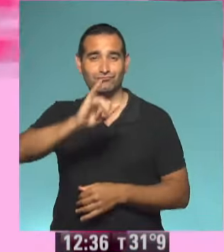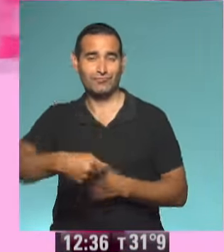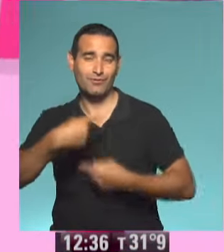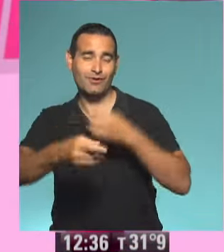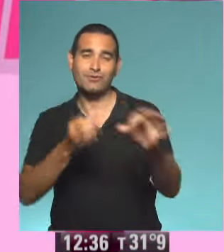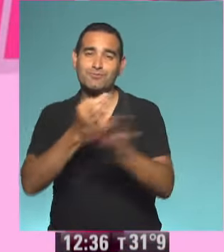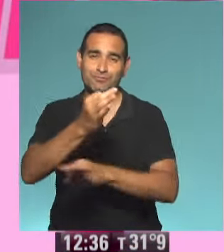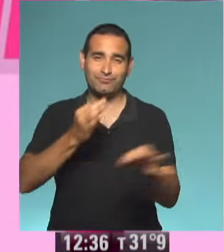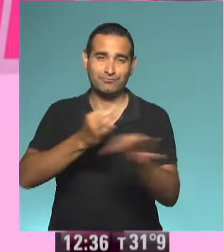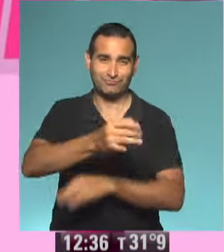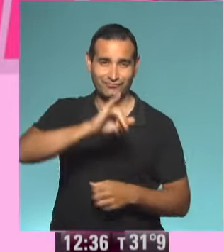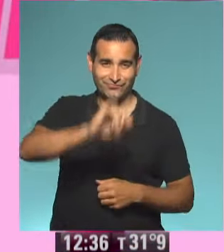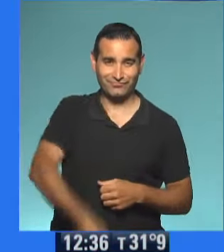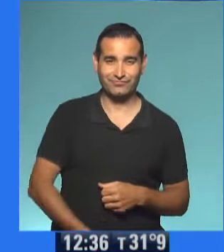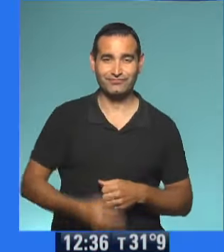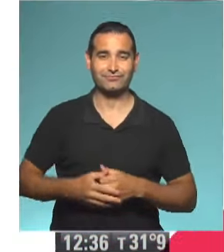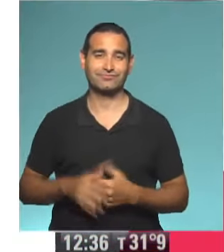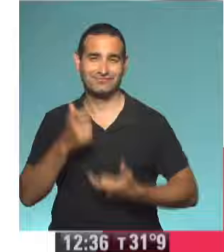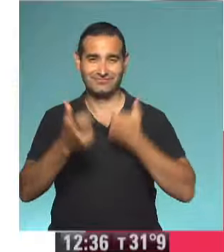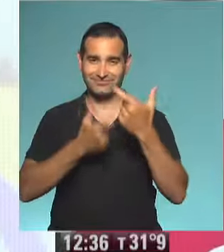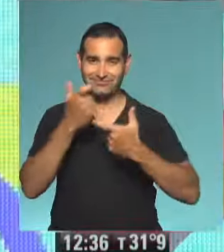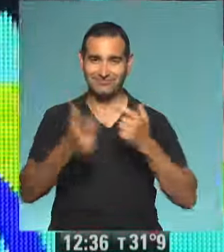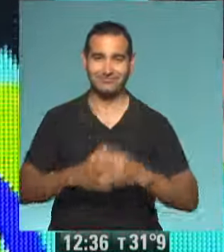Seguimos Educando, wow.